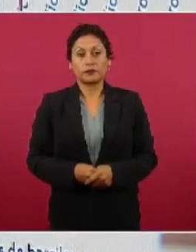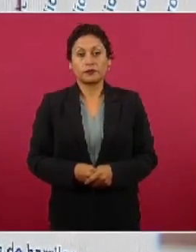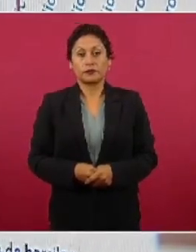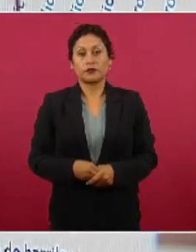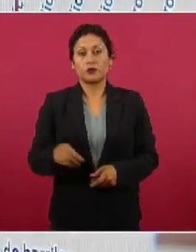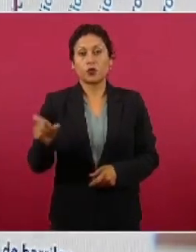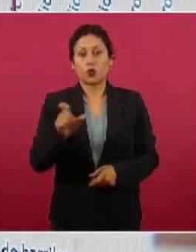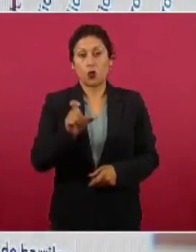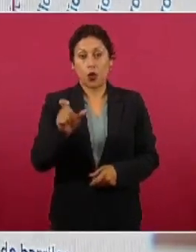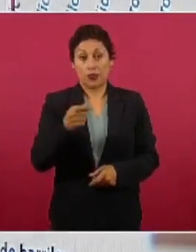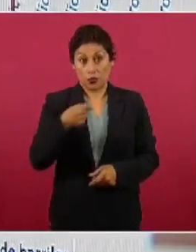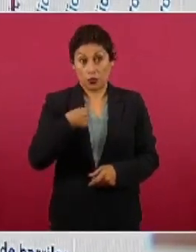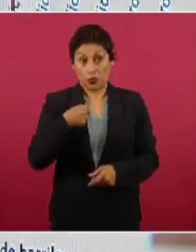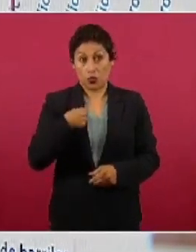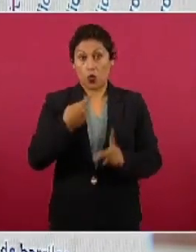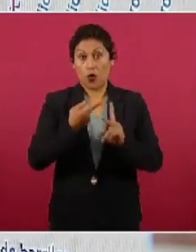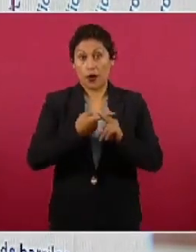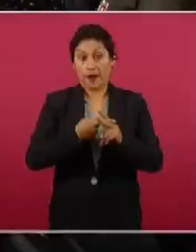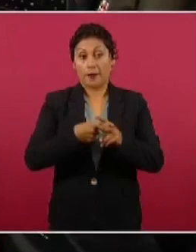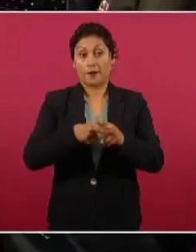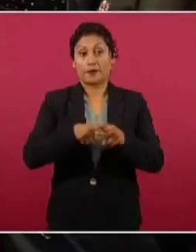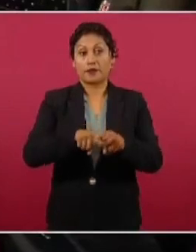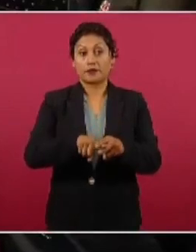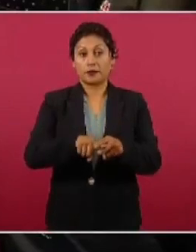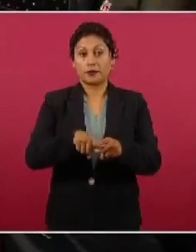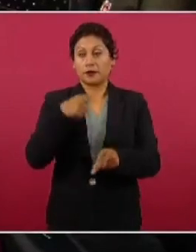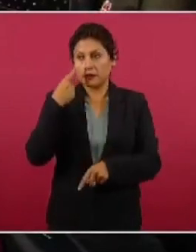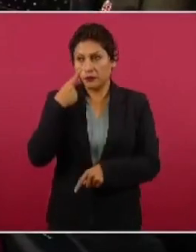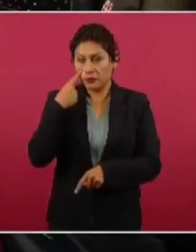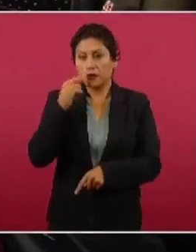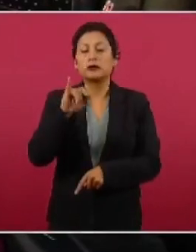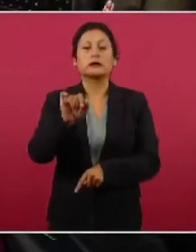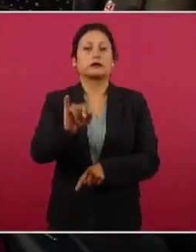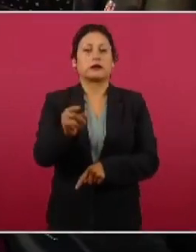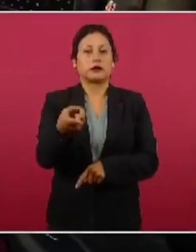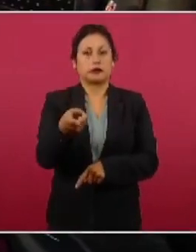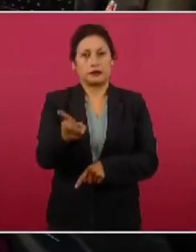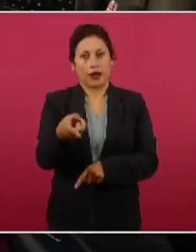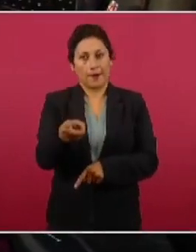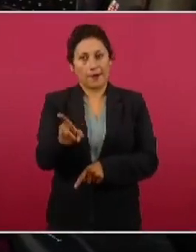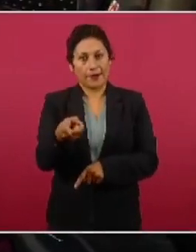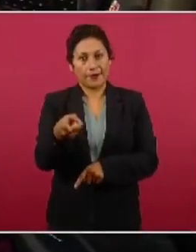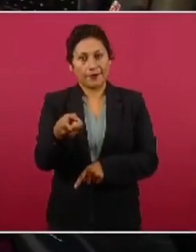el 20, a ver, sí, diciembre,